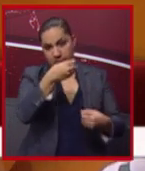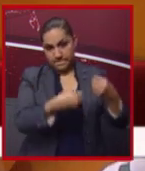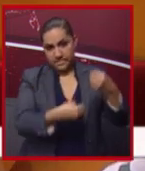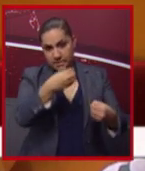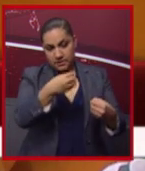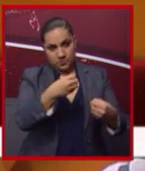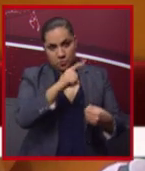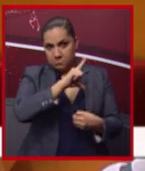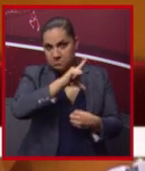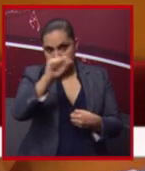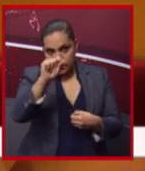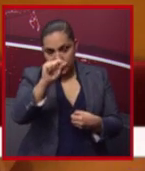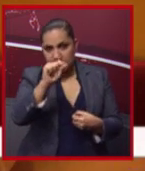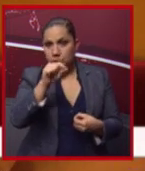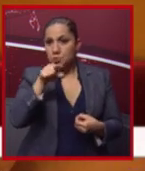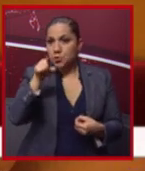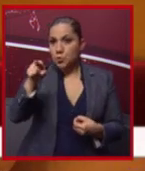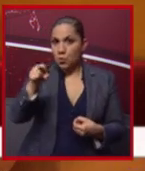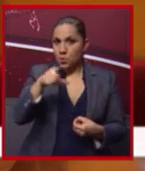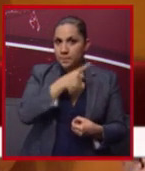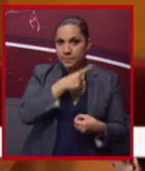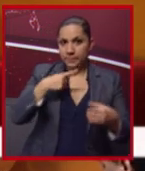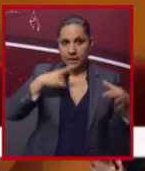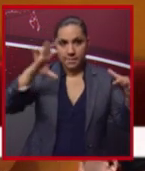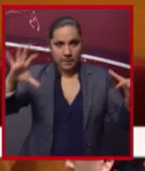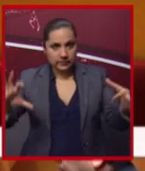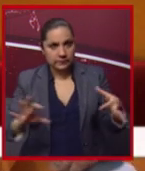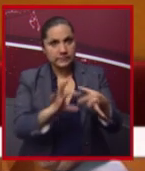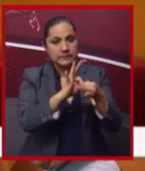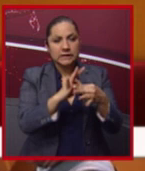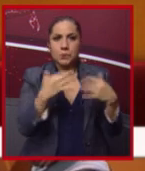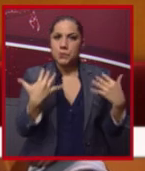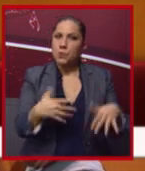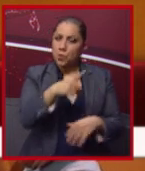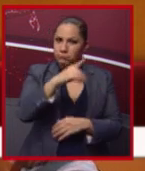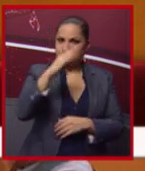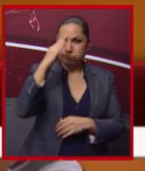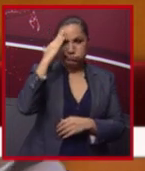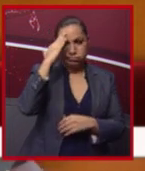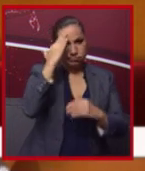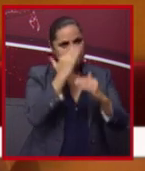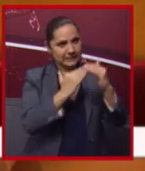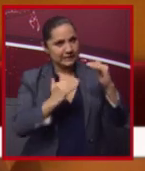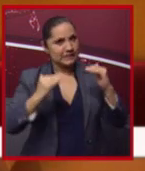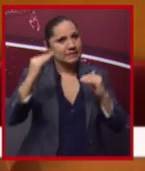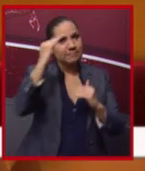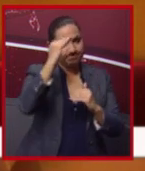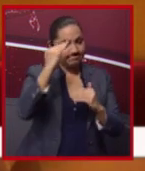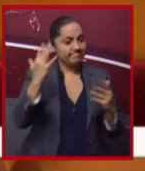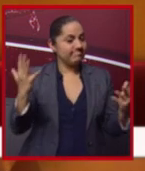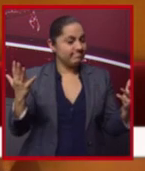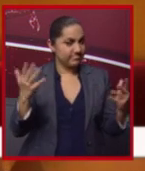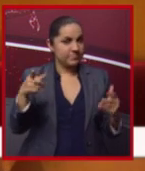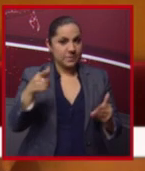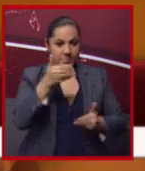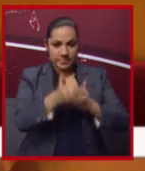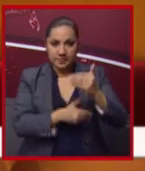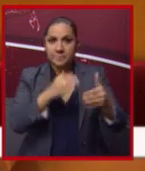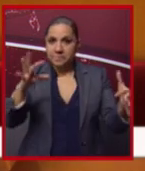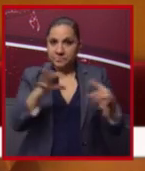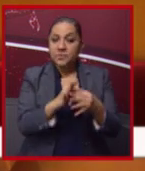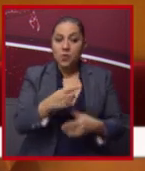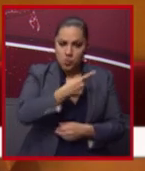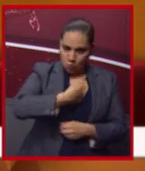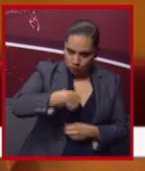A nosotros nos corresponde dar cumplimiento a la norma constitucional y en el grupo parlamentario del Partido